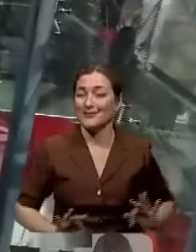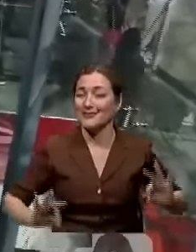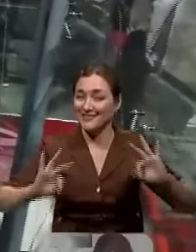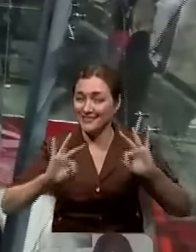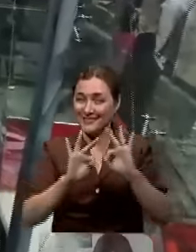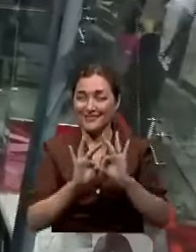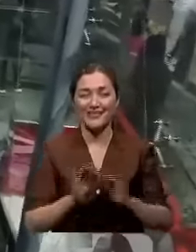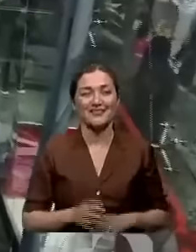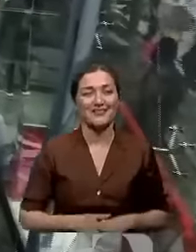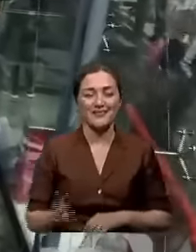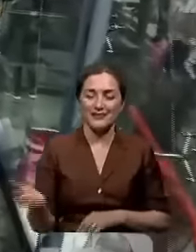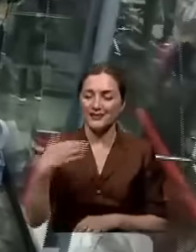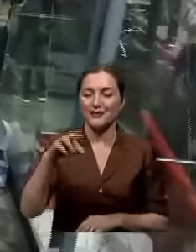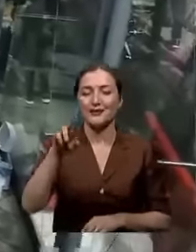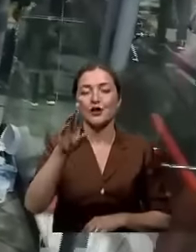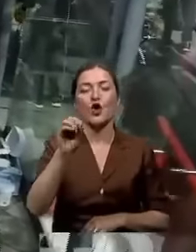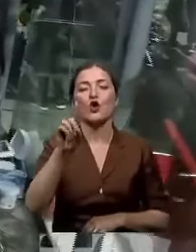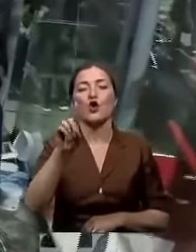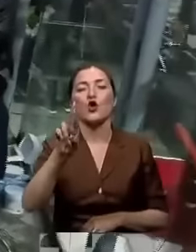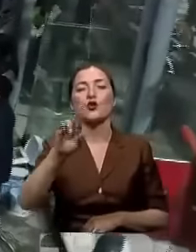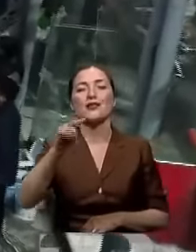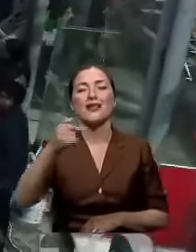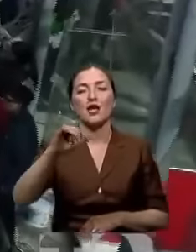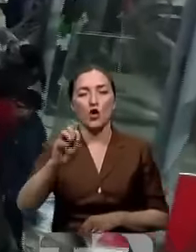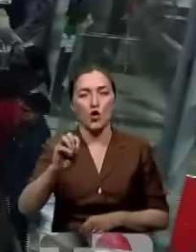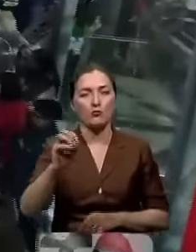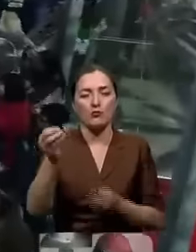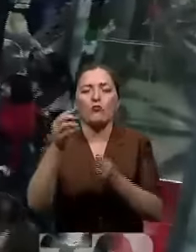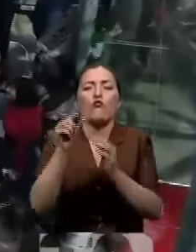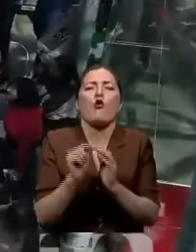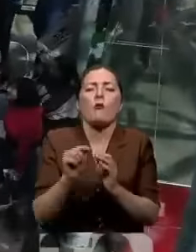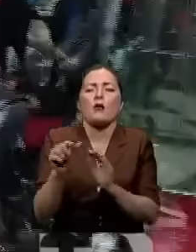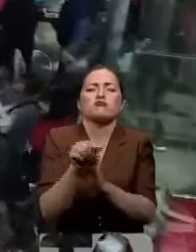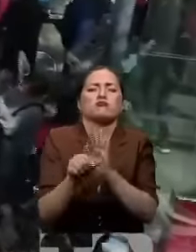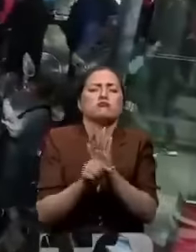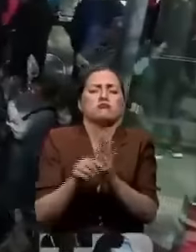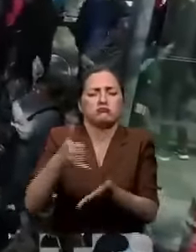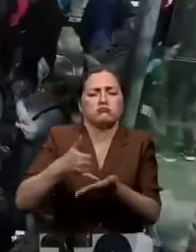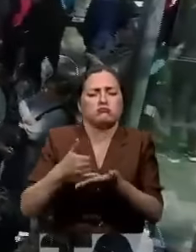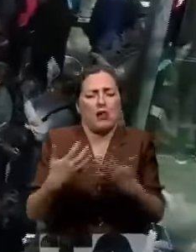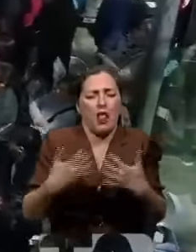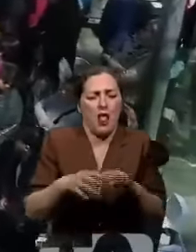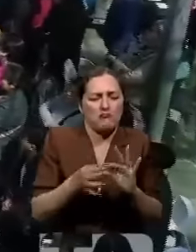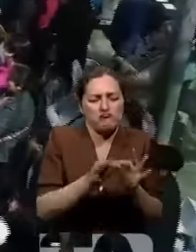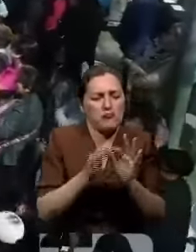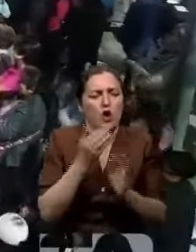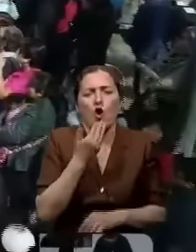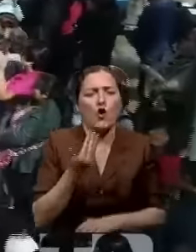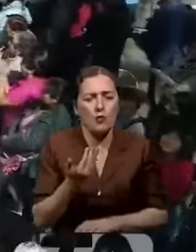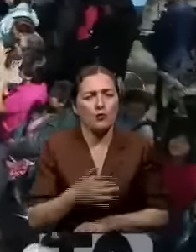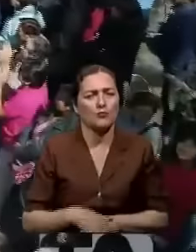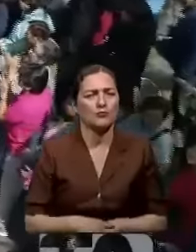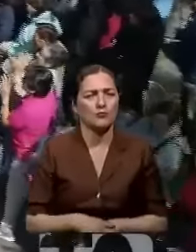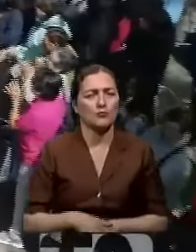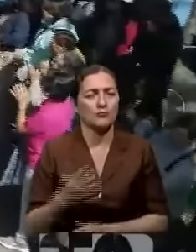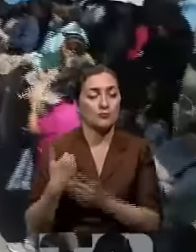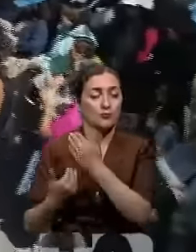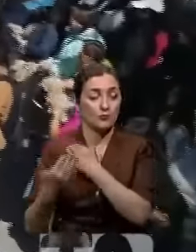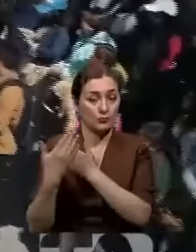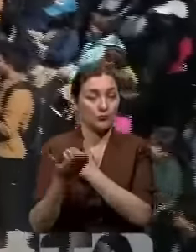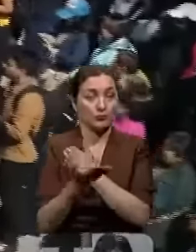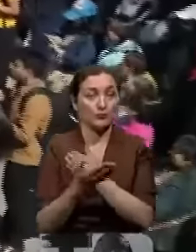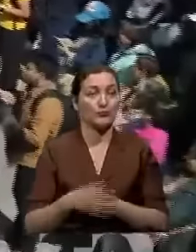si nos acompaña Rodrigo, por favor, rapidito. Rodrigo, cuéntanos un poquito estos trofeos, cómo fueron elaborados, conocemos que tienen una gran historia,